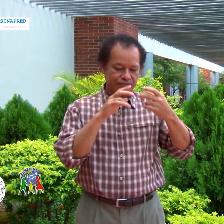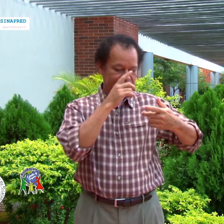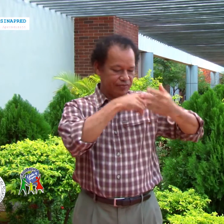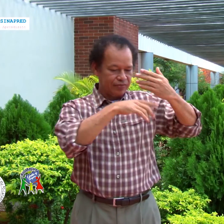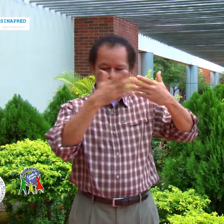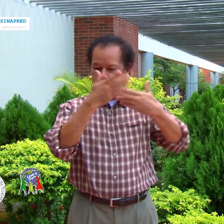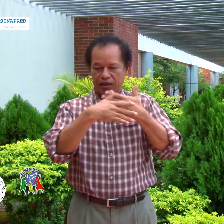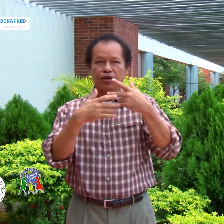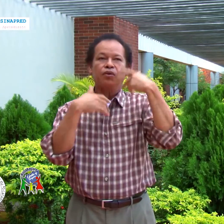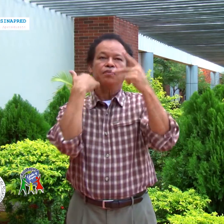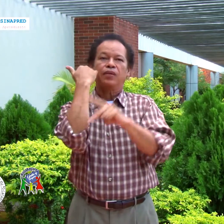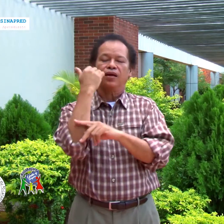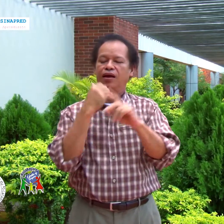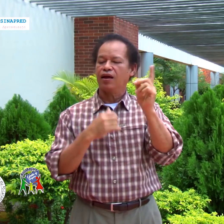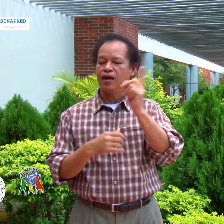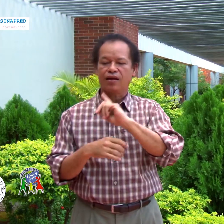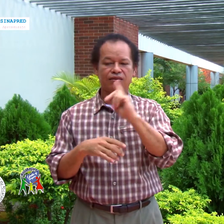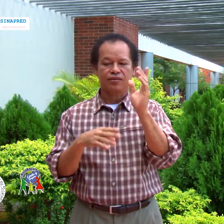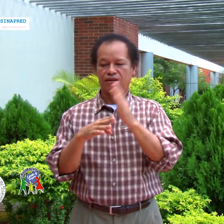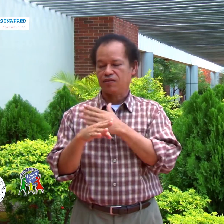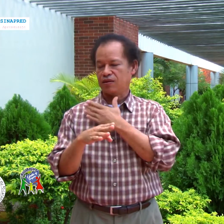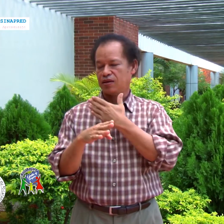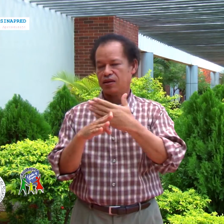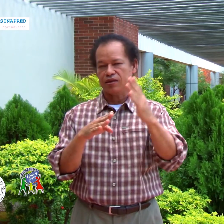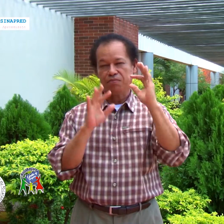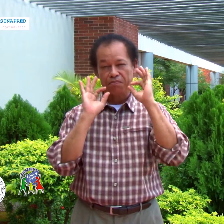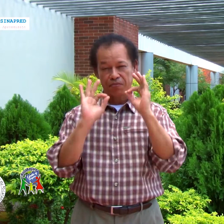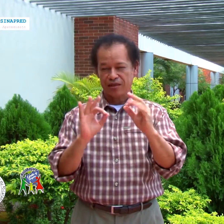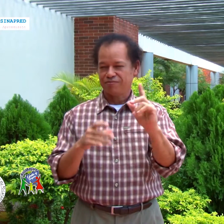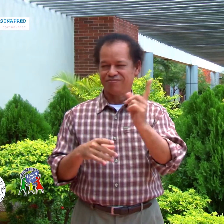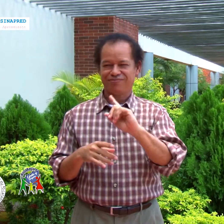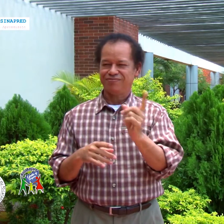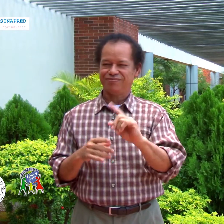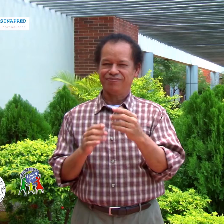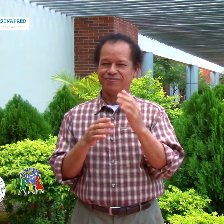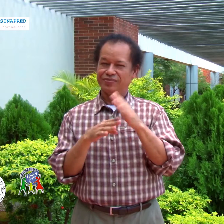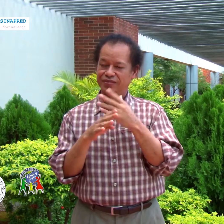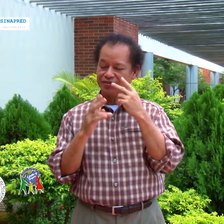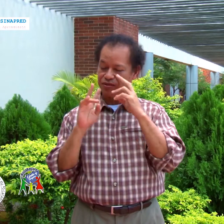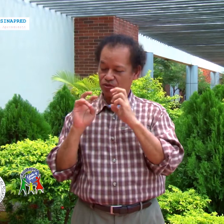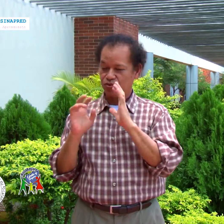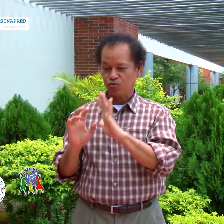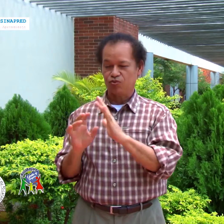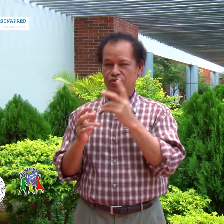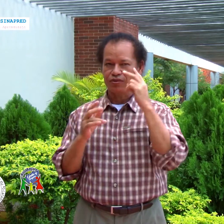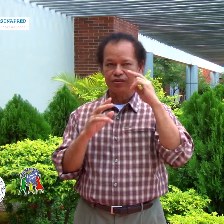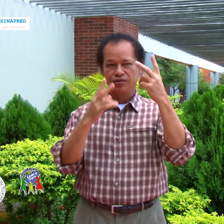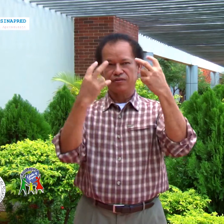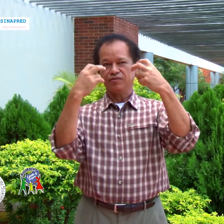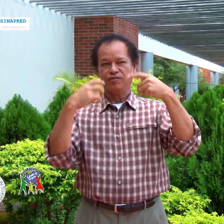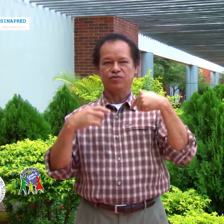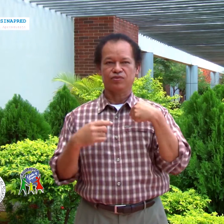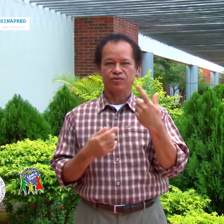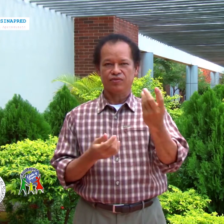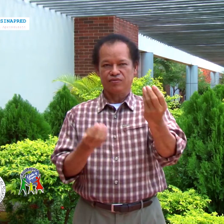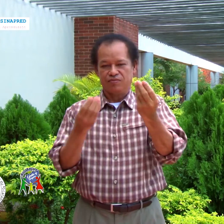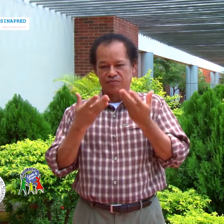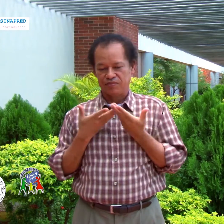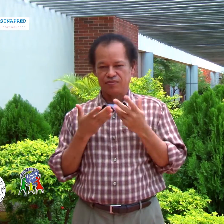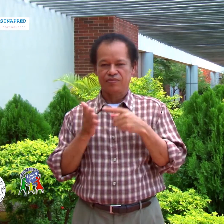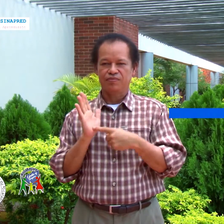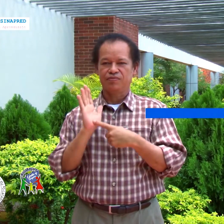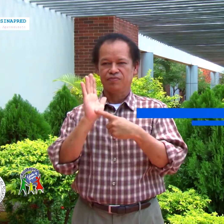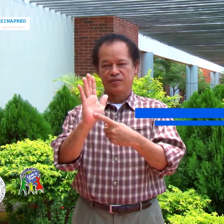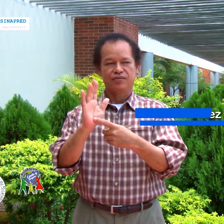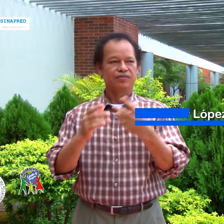no había este idioma de señas y ahora sí lo tenemos y podemos hacer este tipo de conversatorio. Entonces,